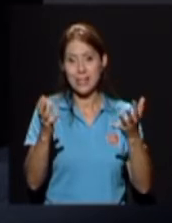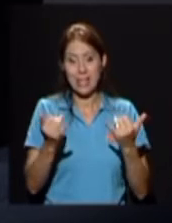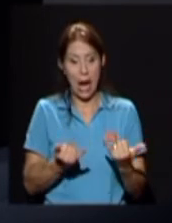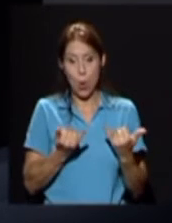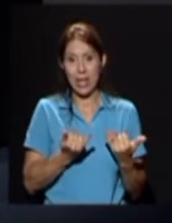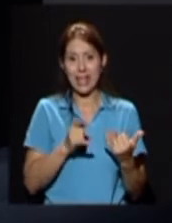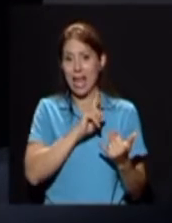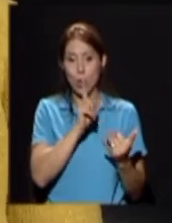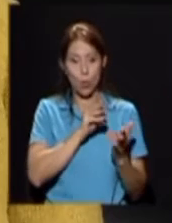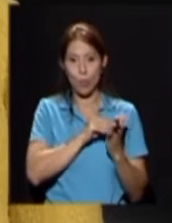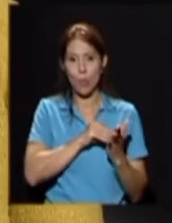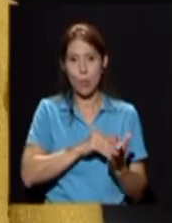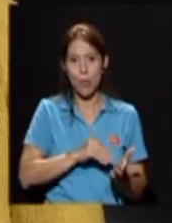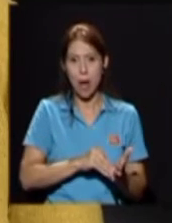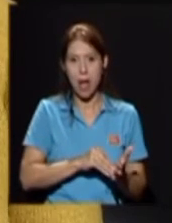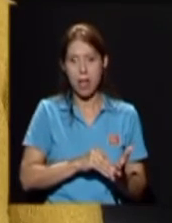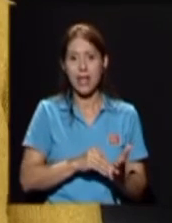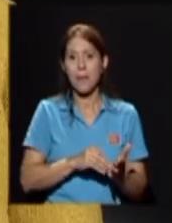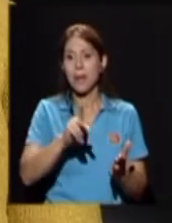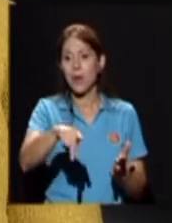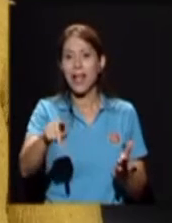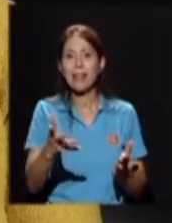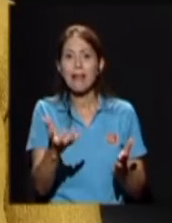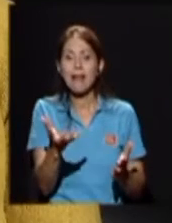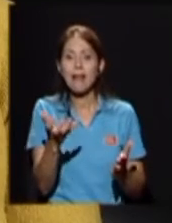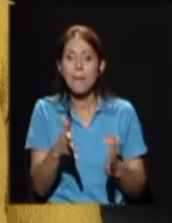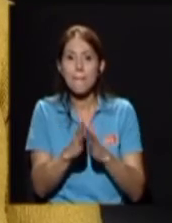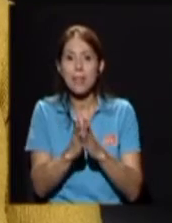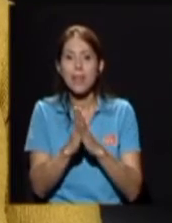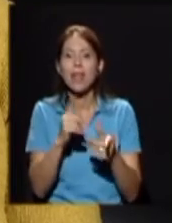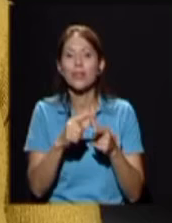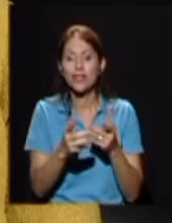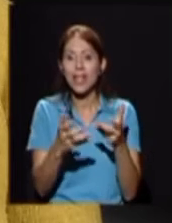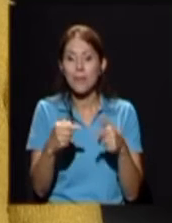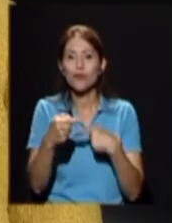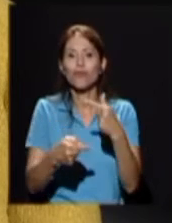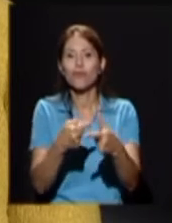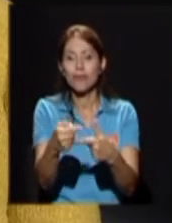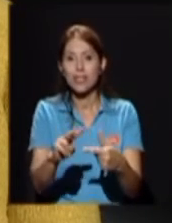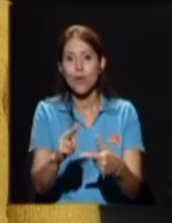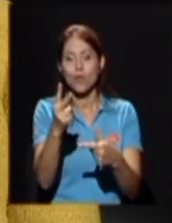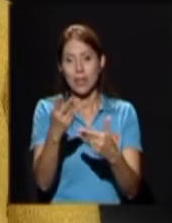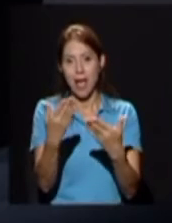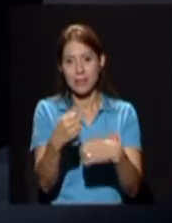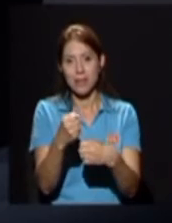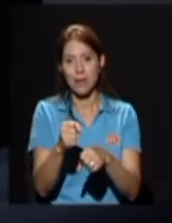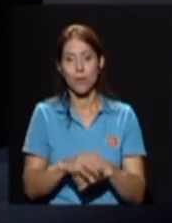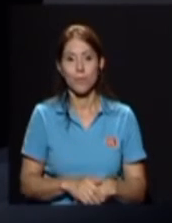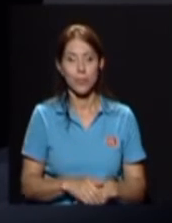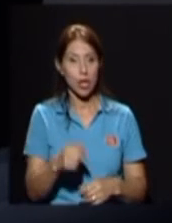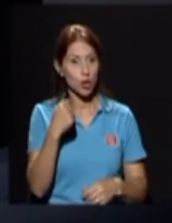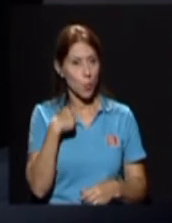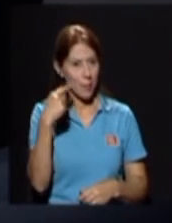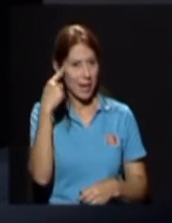vez seleccionados y que la gente los ha estado pidiendo o extrañando. Yo imagino que, al igual